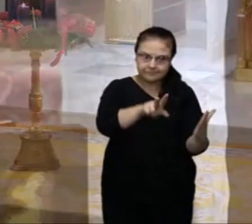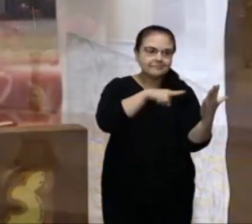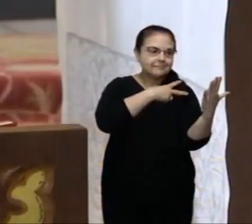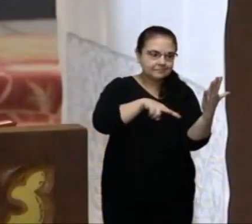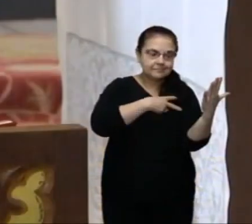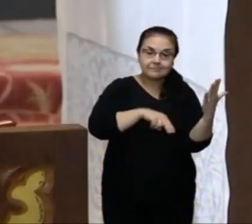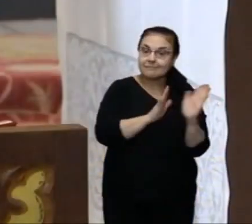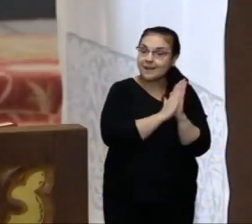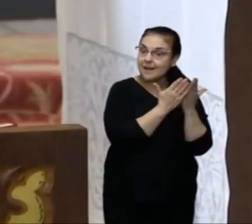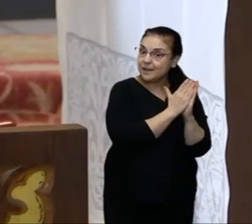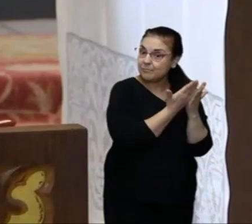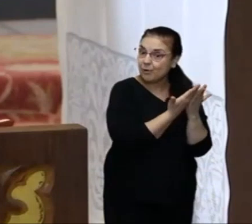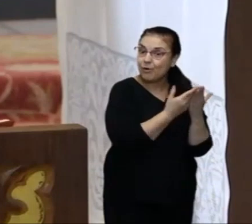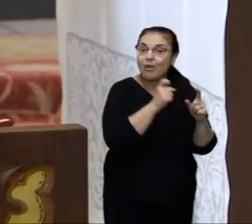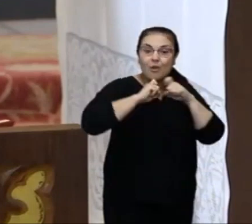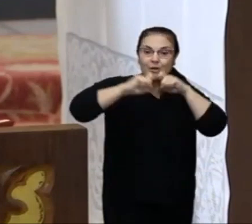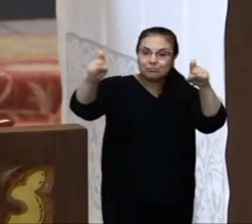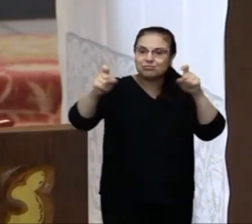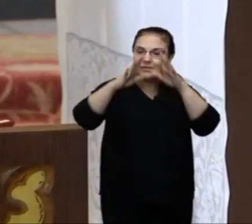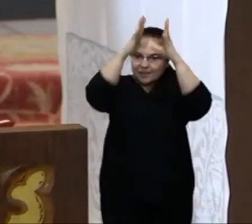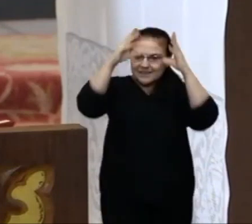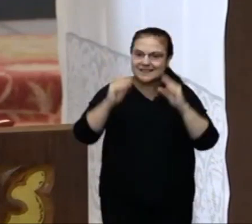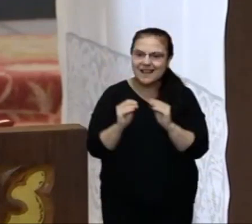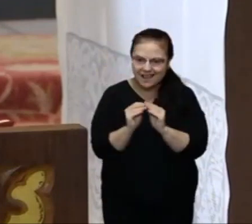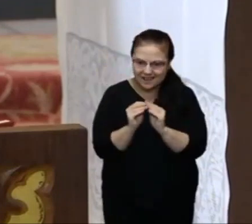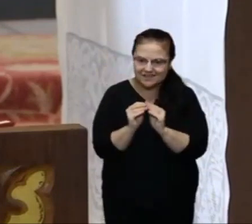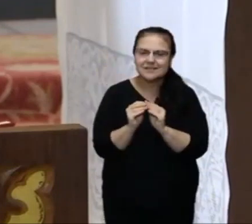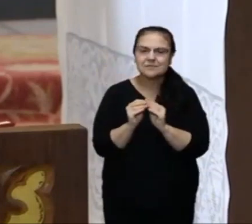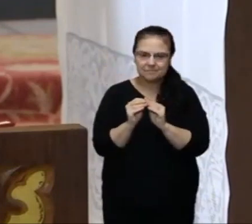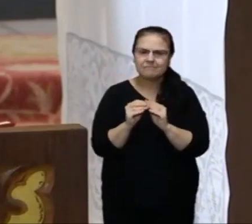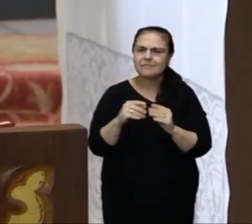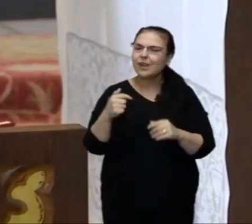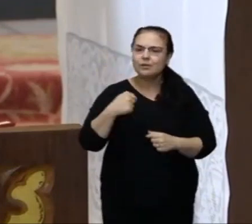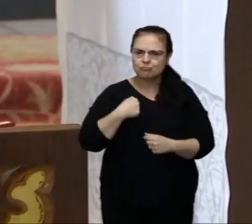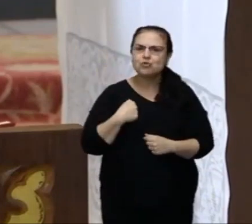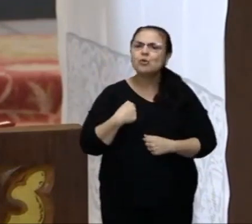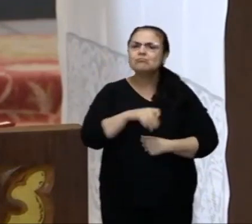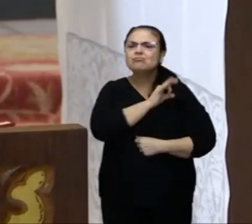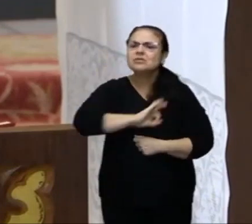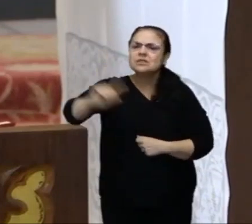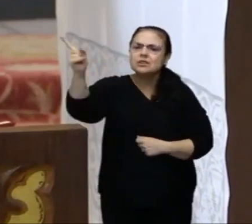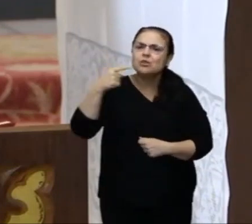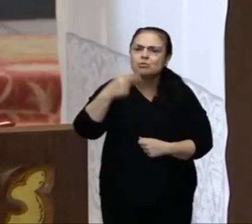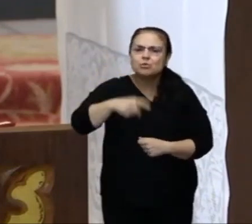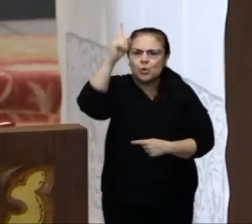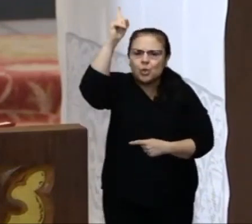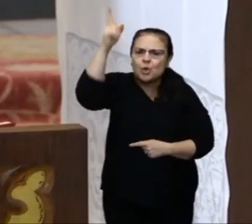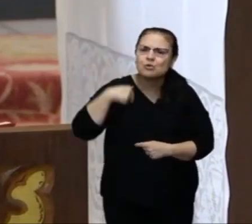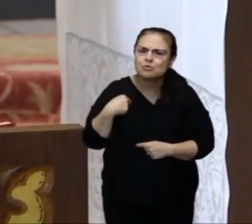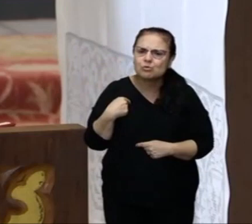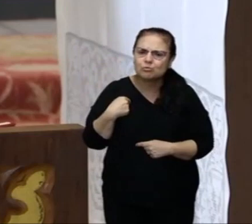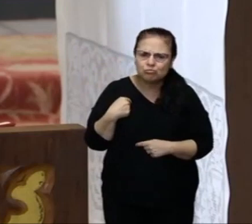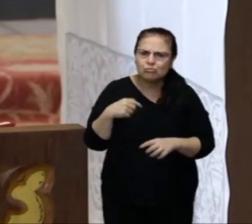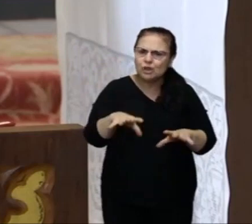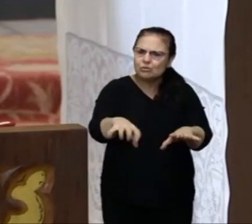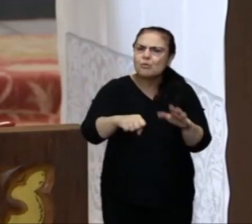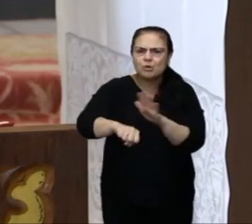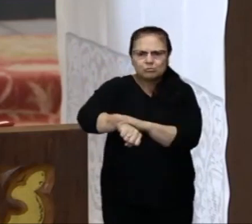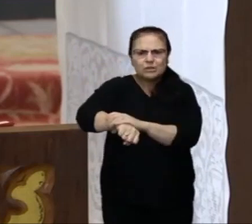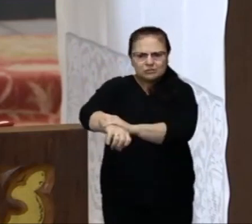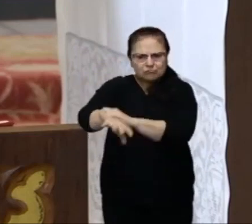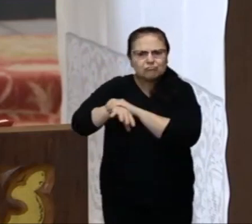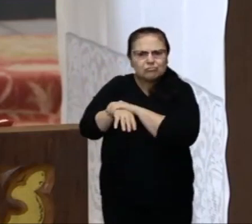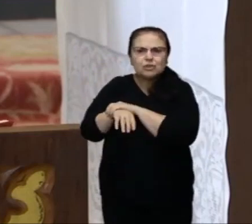Lectura del libro de Isaías. Yo, el Señor, tu Dios, te tomo por tu diestra y te